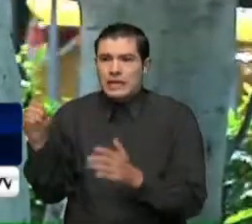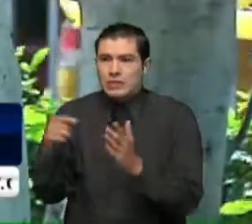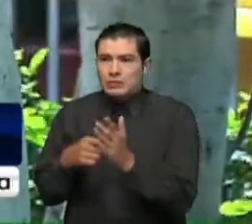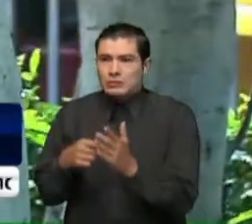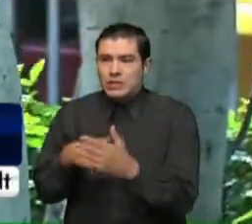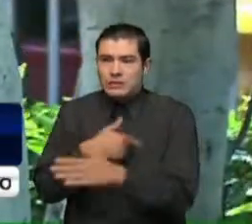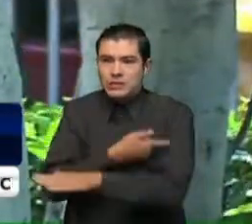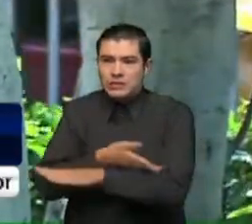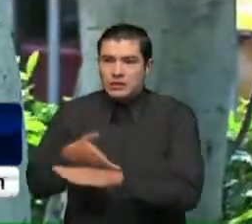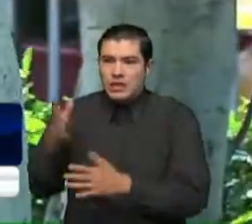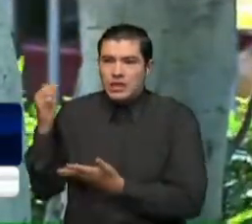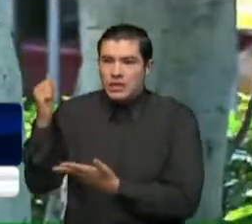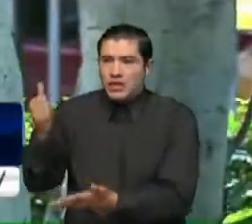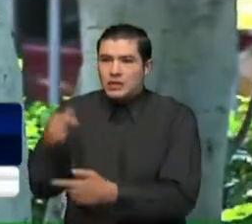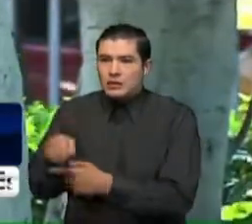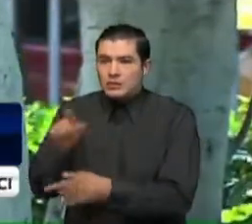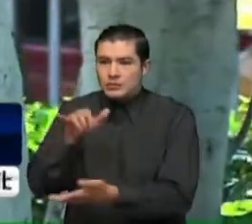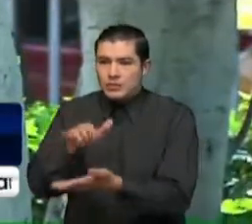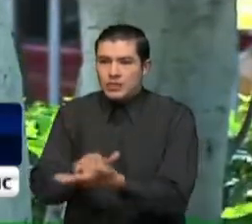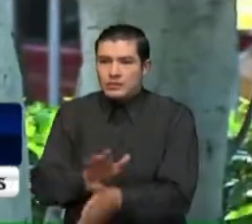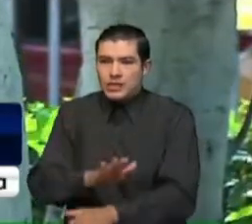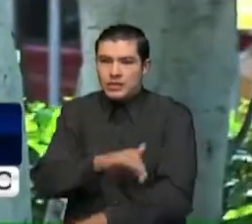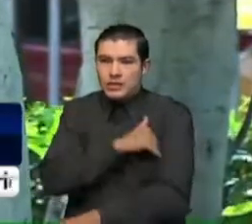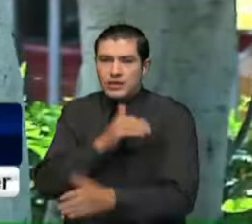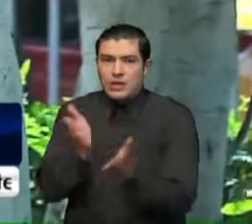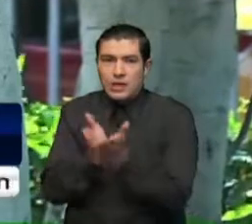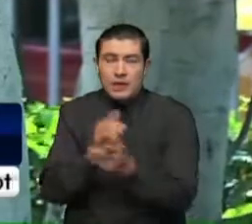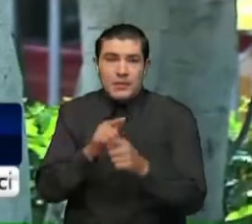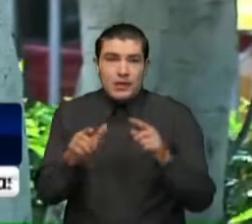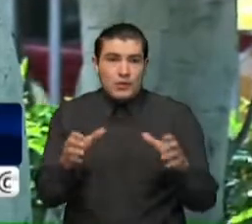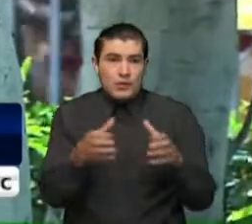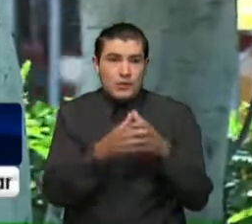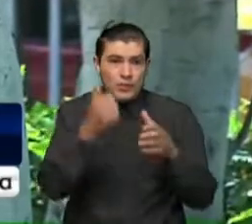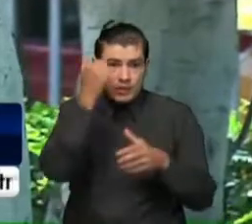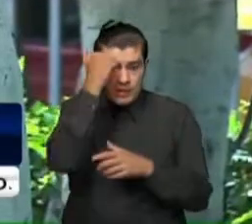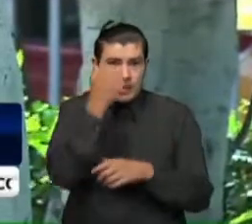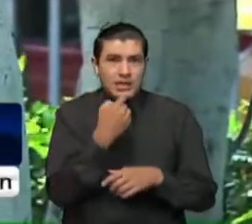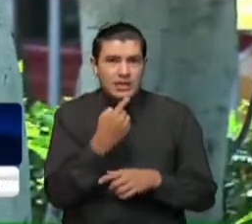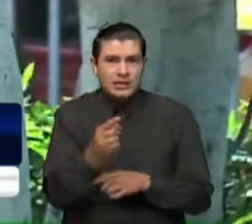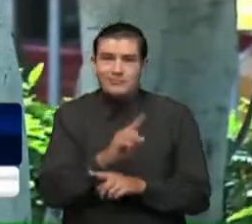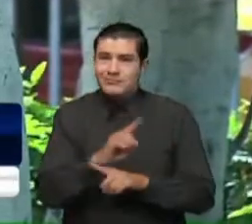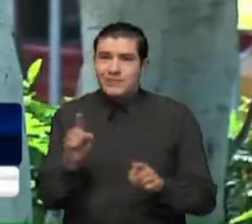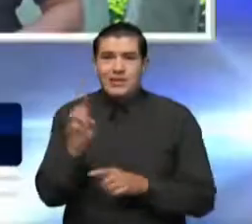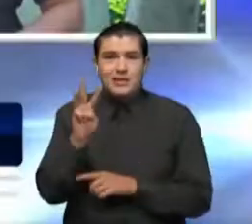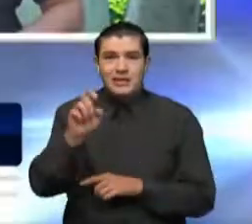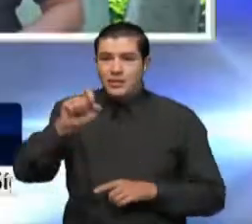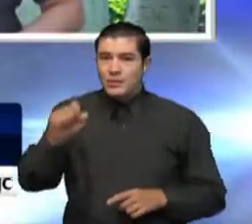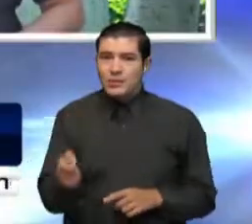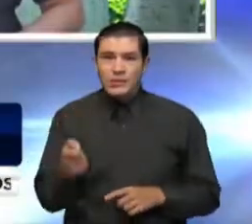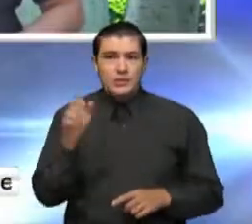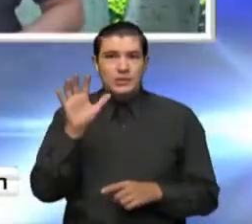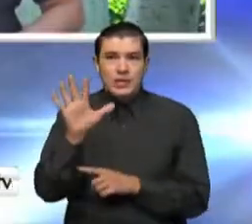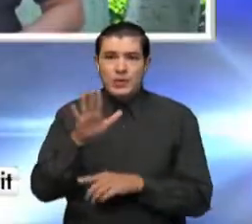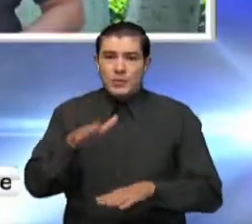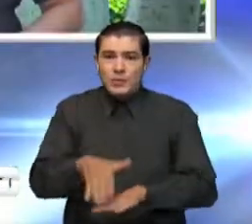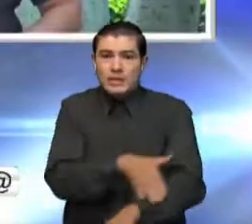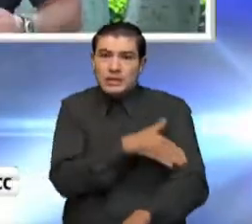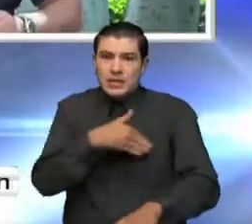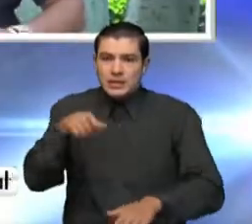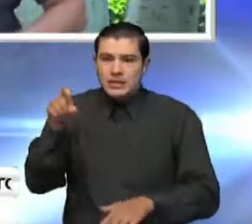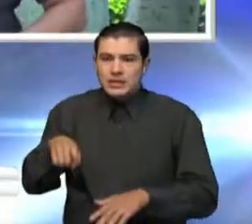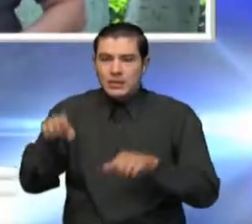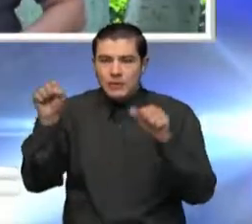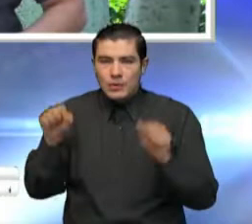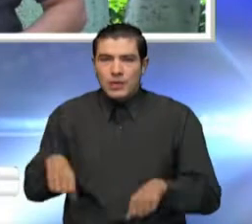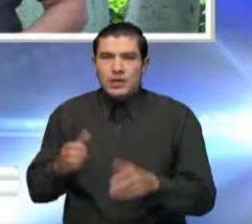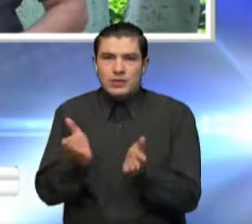pesos adicionales para el ministerio de educación aunque los sindicatos docentes mencionados que son más de 3.5 billones lo que se requiere para